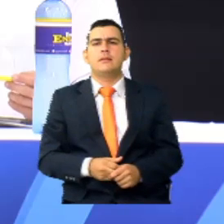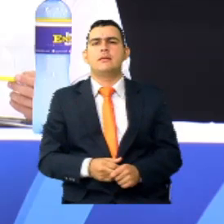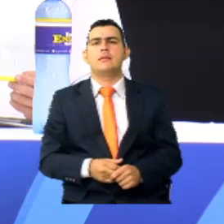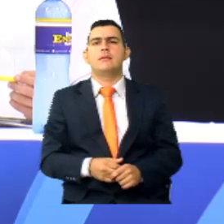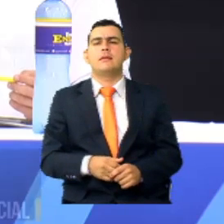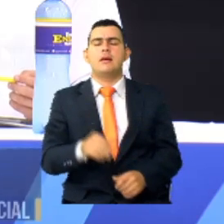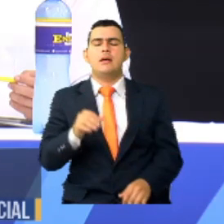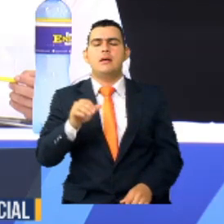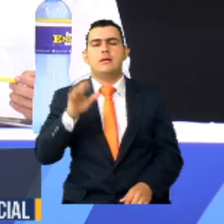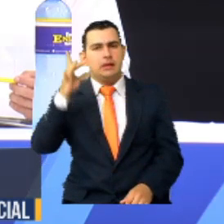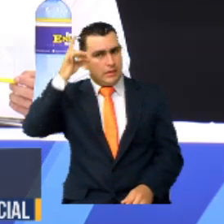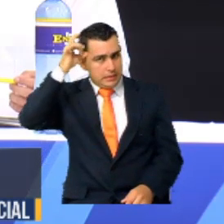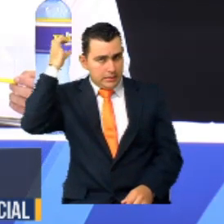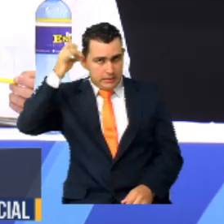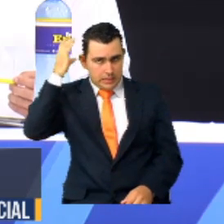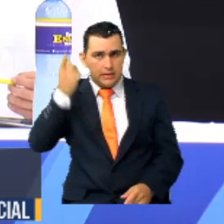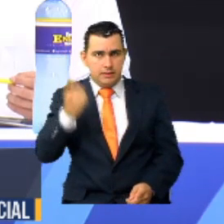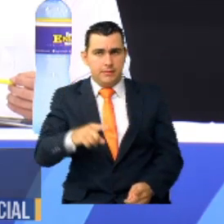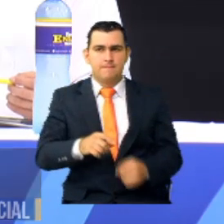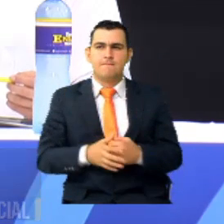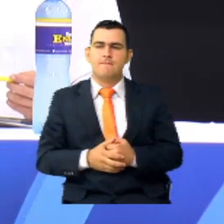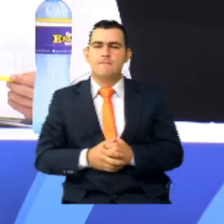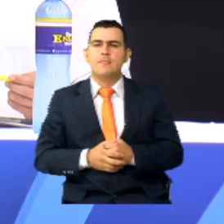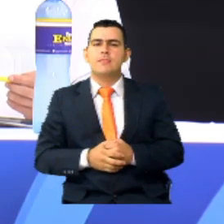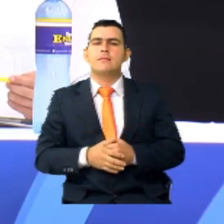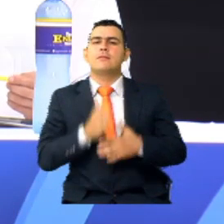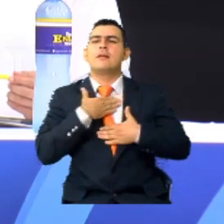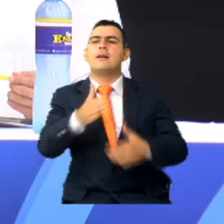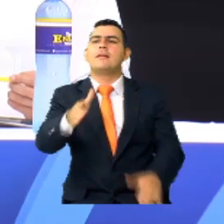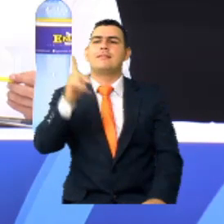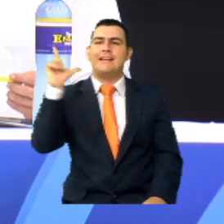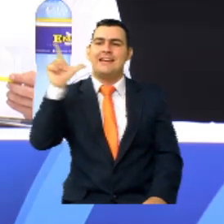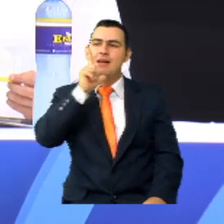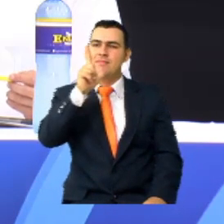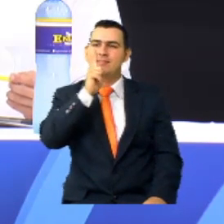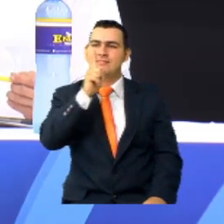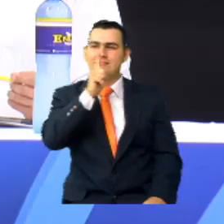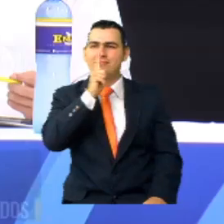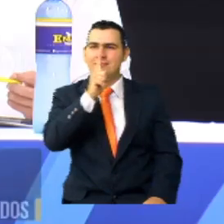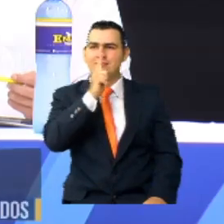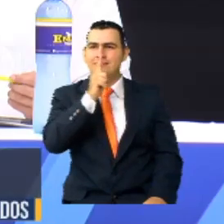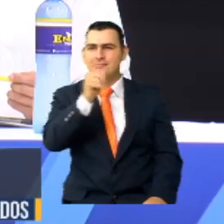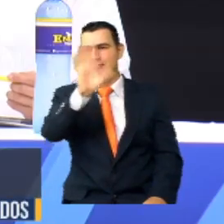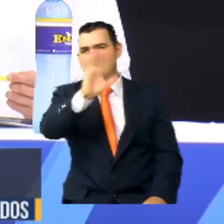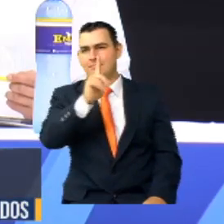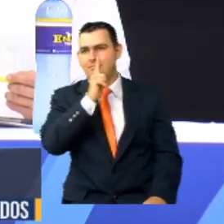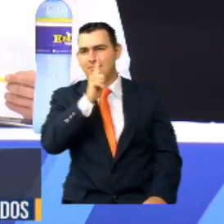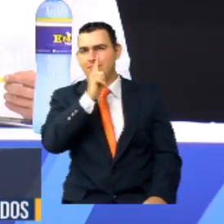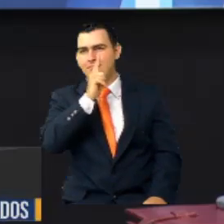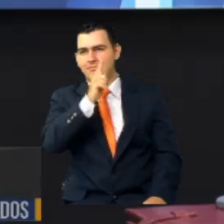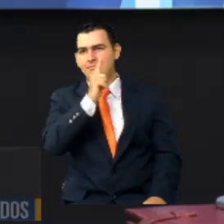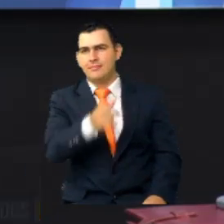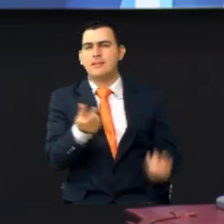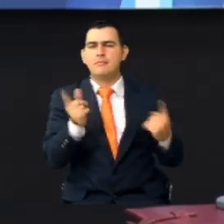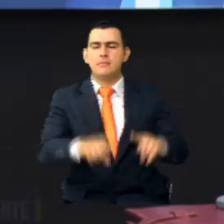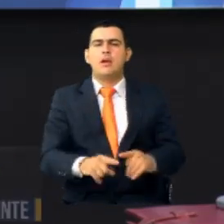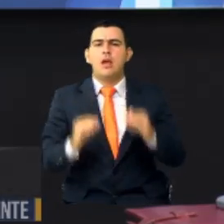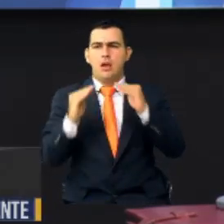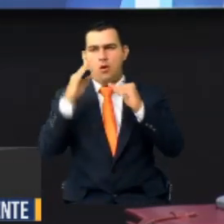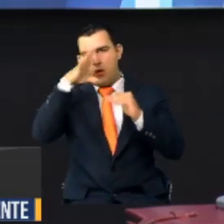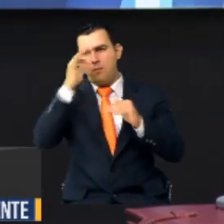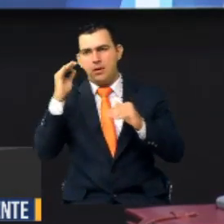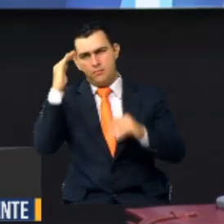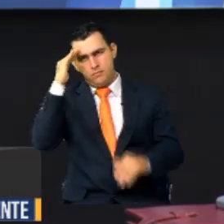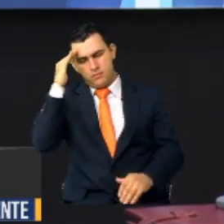por el movimiento Barranca Bermeja Social, al candidato Jonathan Vázquez por el movimiento Educación para Todos y a Horacio Henao por el partido